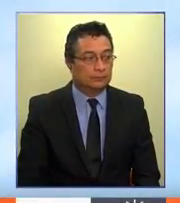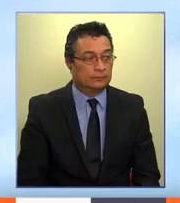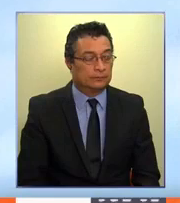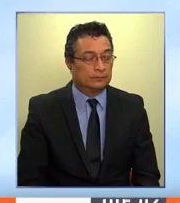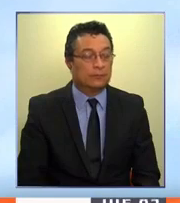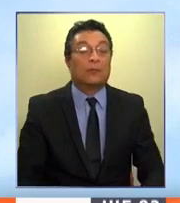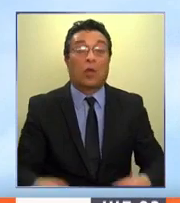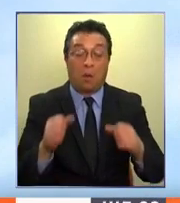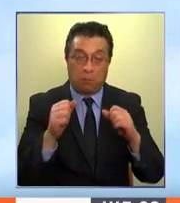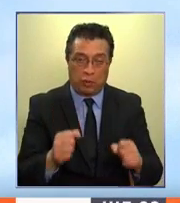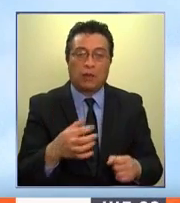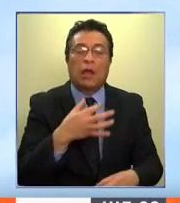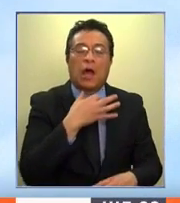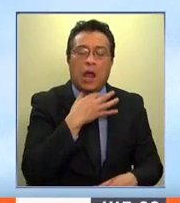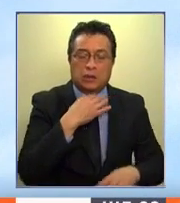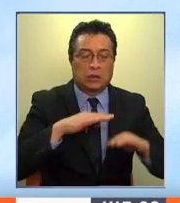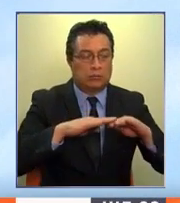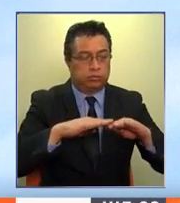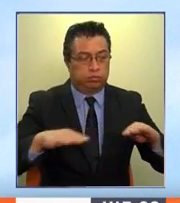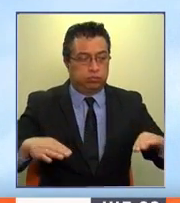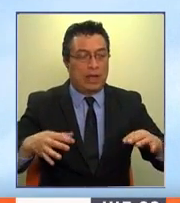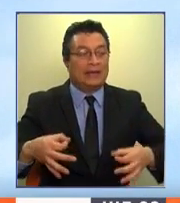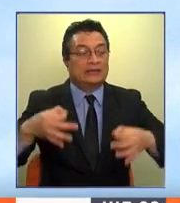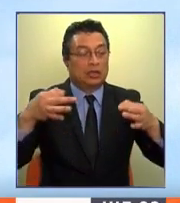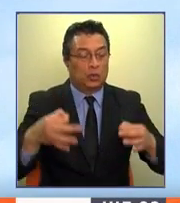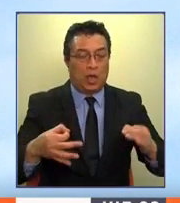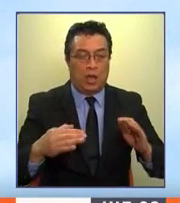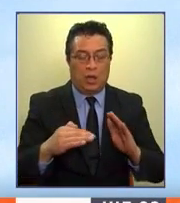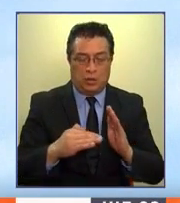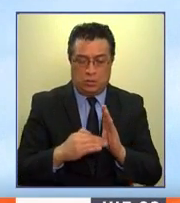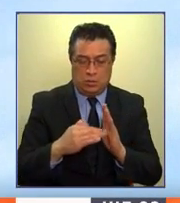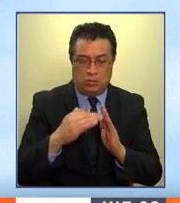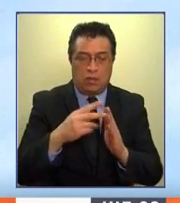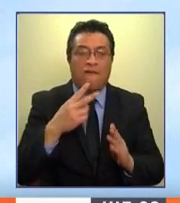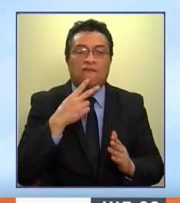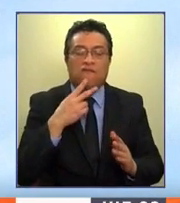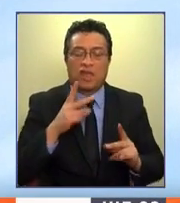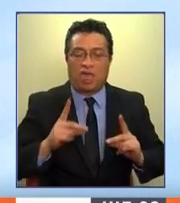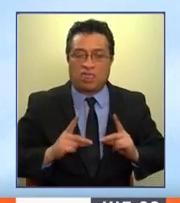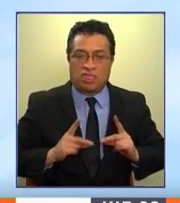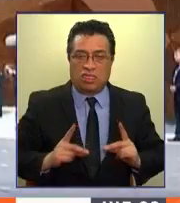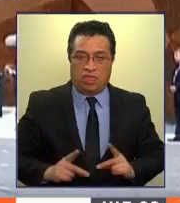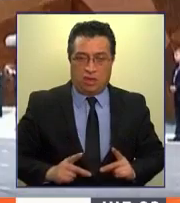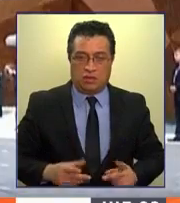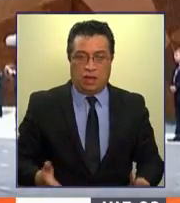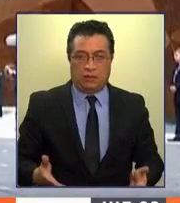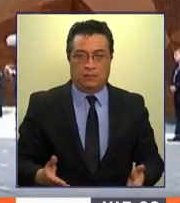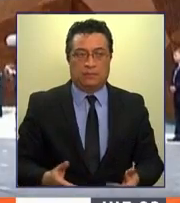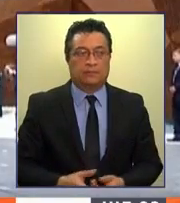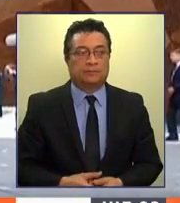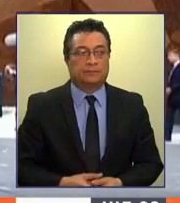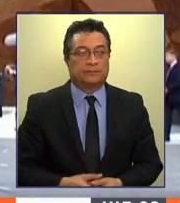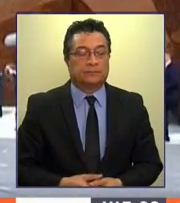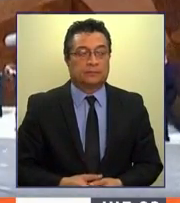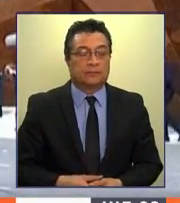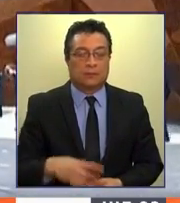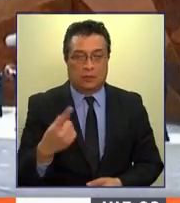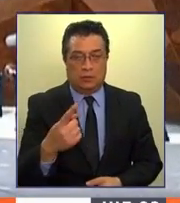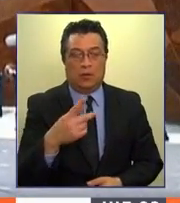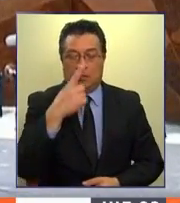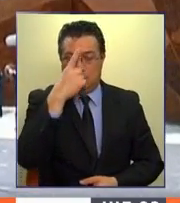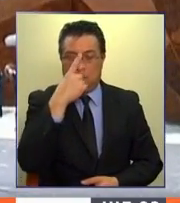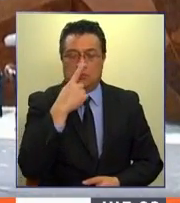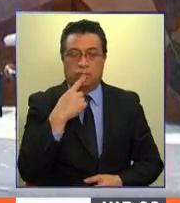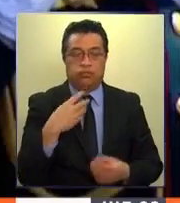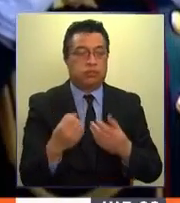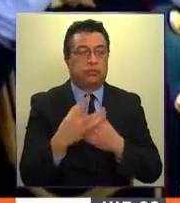Podemos garantizar la estabilidad, la seguridad, la prosperidad y una vida digna. Ante el colosal y recién